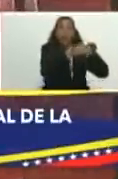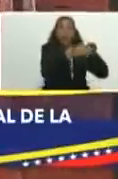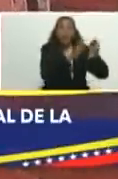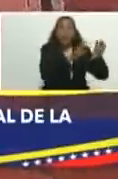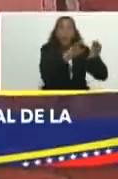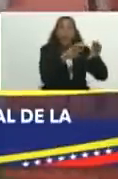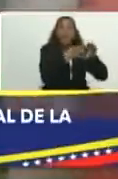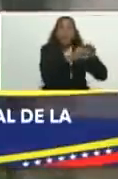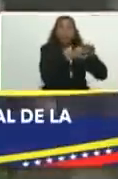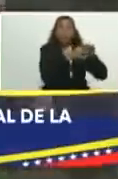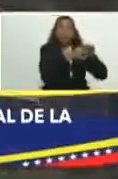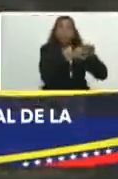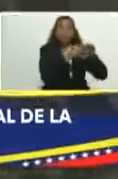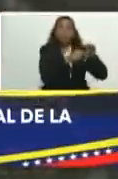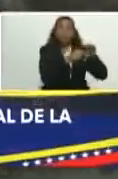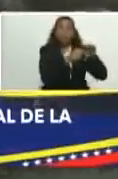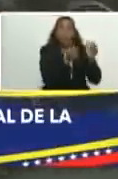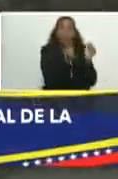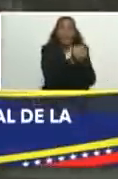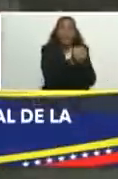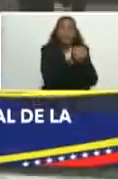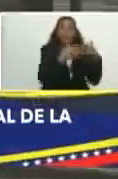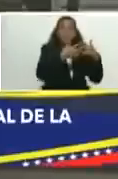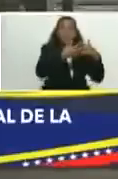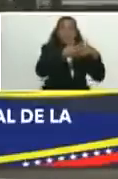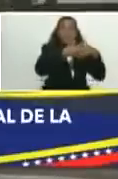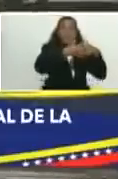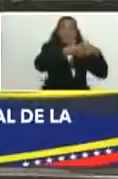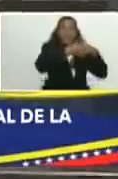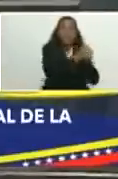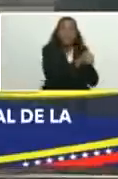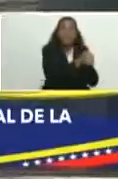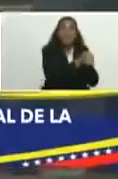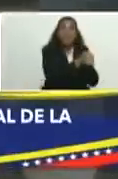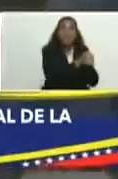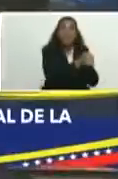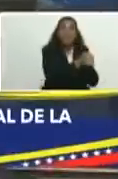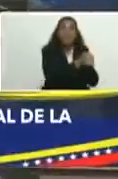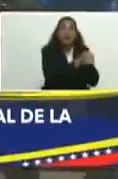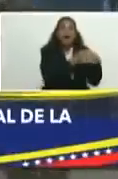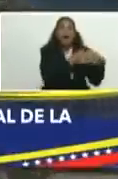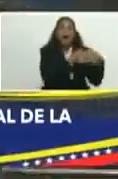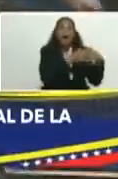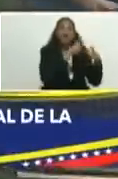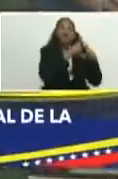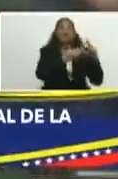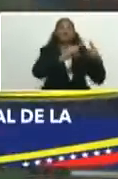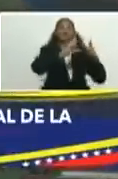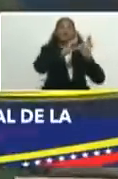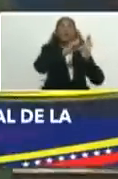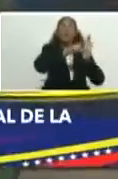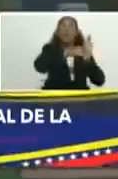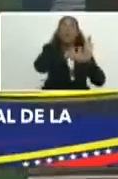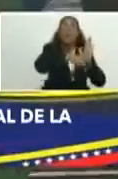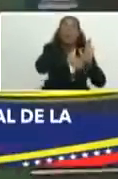se infla. Llega a presionar el breque y entra el rodado. Luego gira el